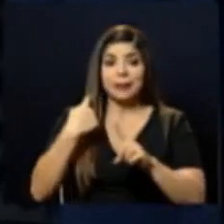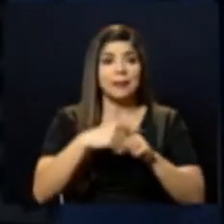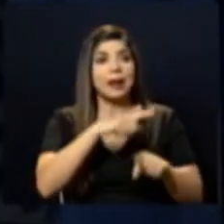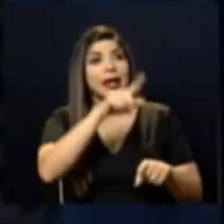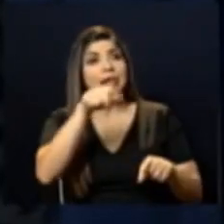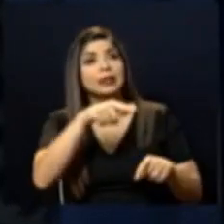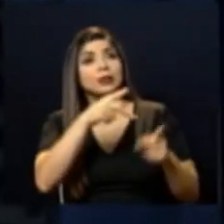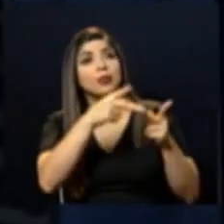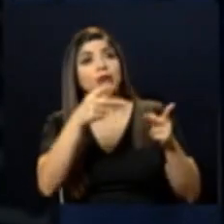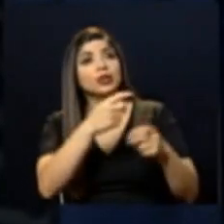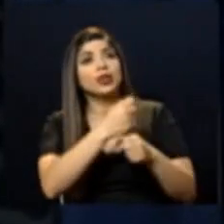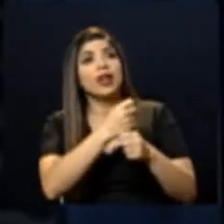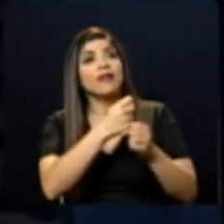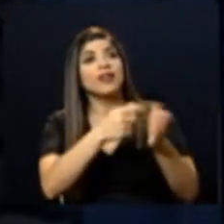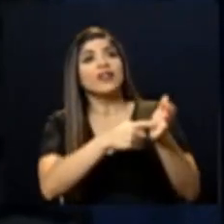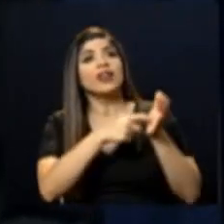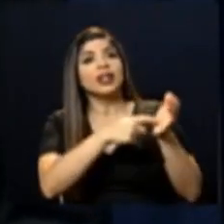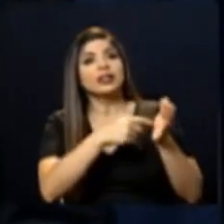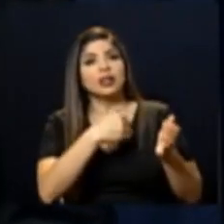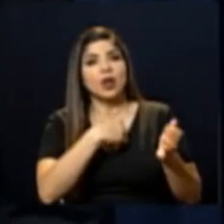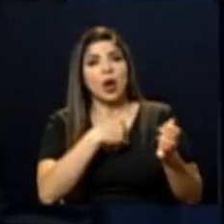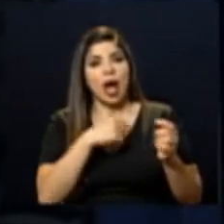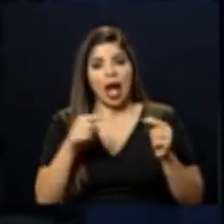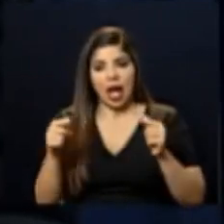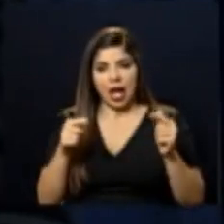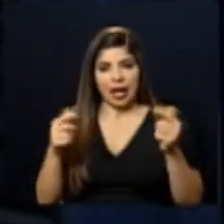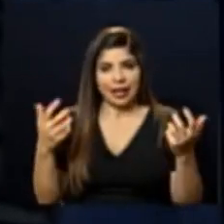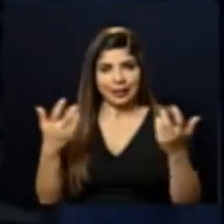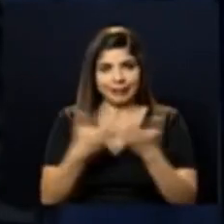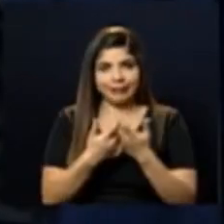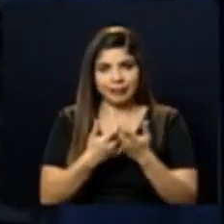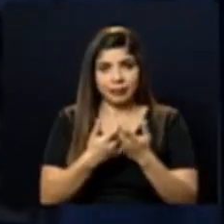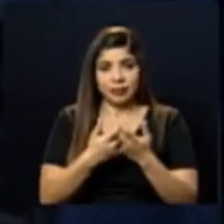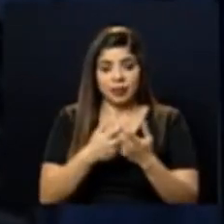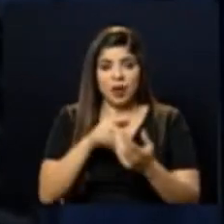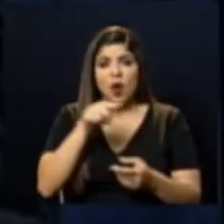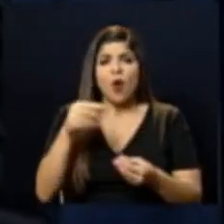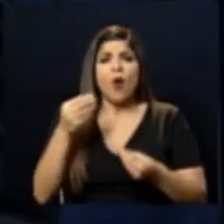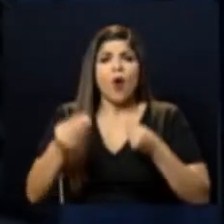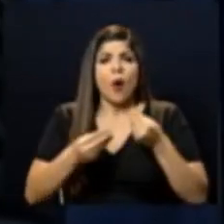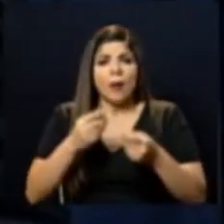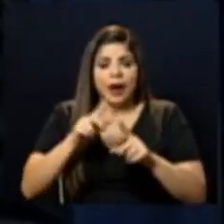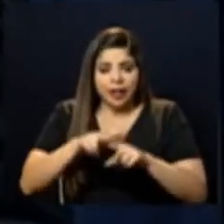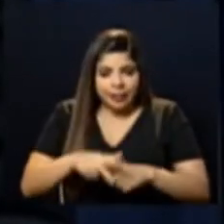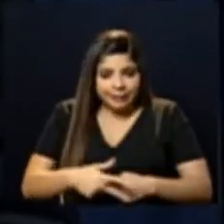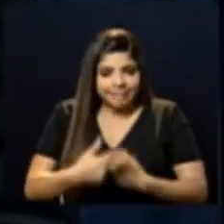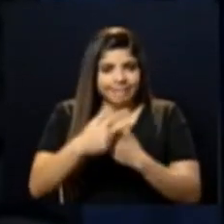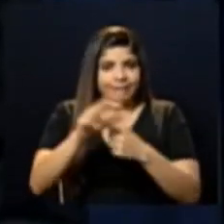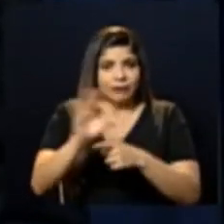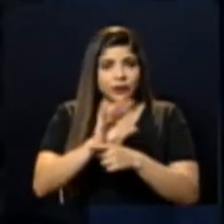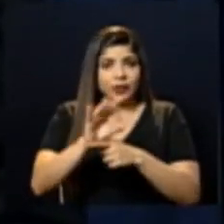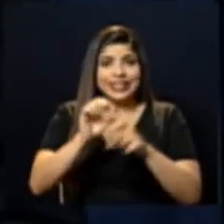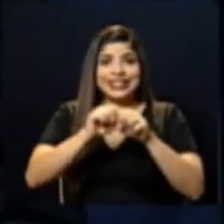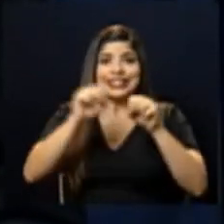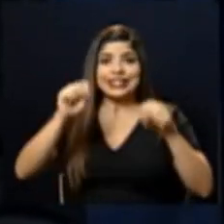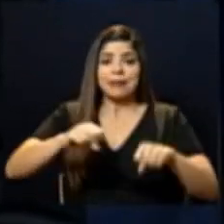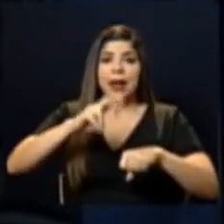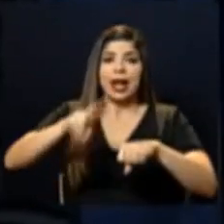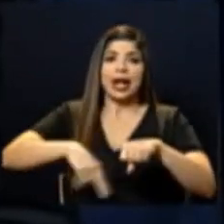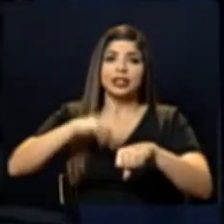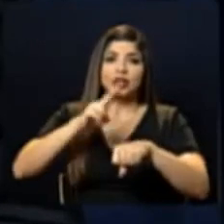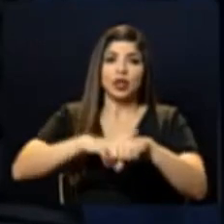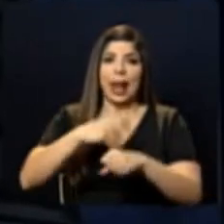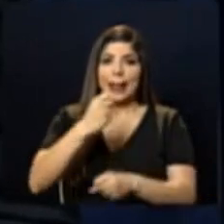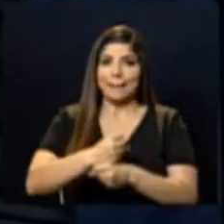requerimientos de los puestos de trabajo que se crean. Para ello, comenzará a funcionar el Sistema Nacional